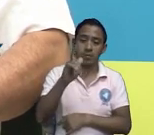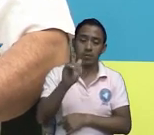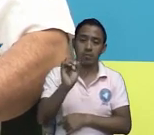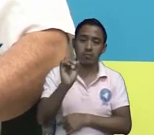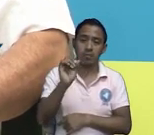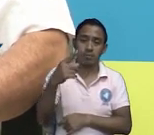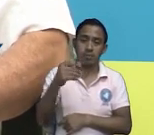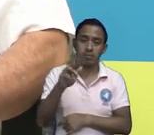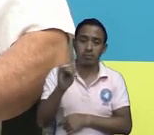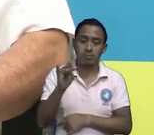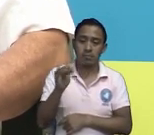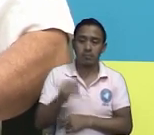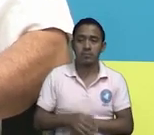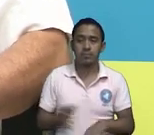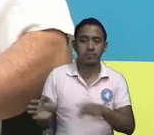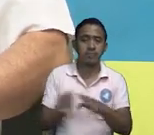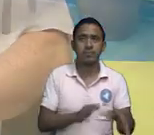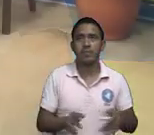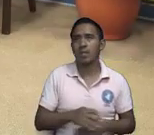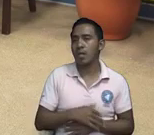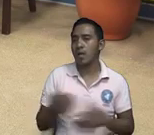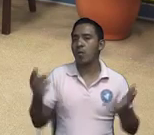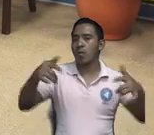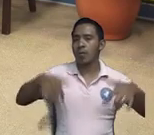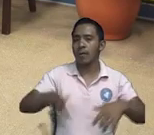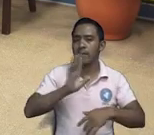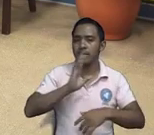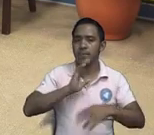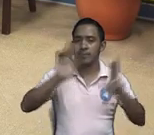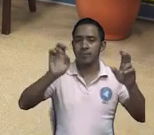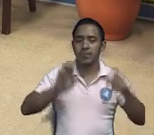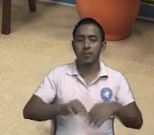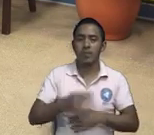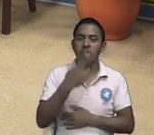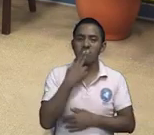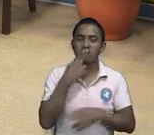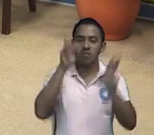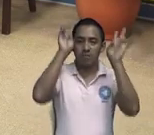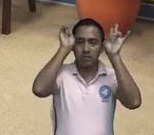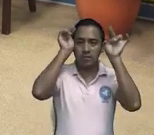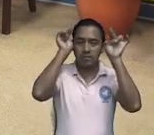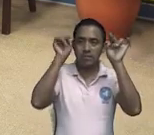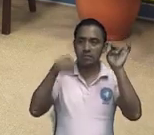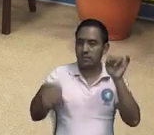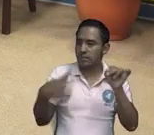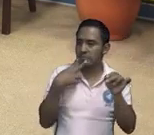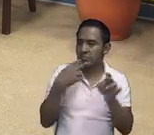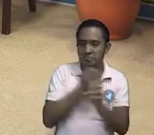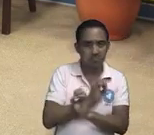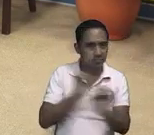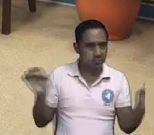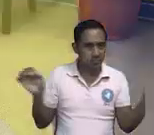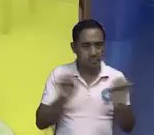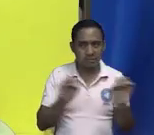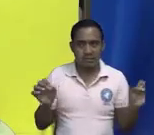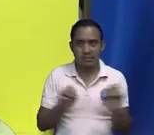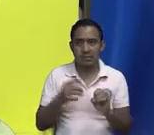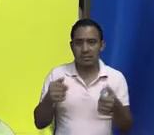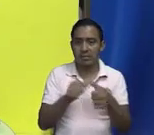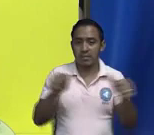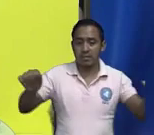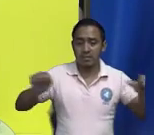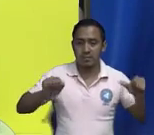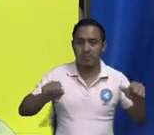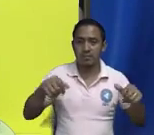hematófagos. Ahora, hablemos de los conejos. Los conejos también decían que no formaban parte de esos animales